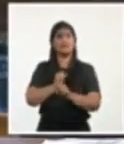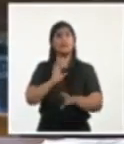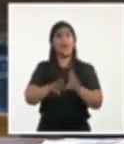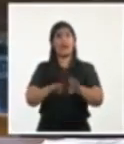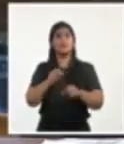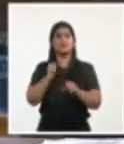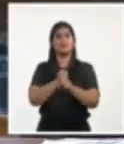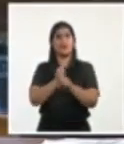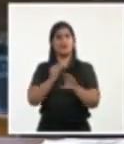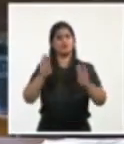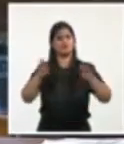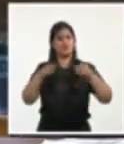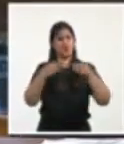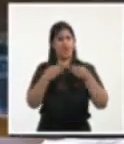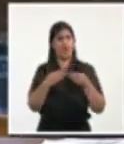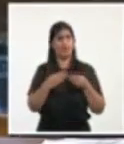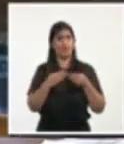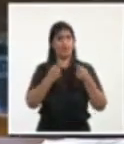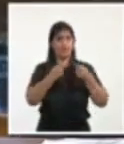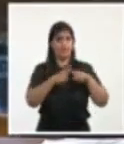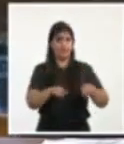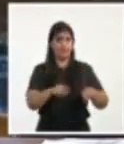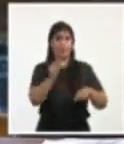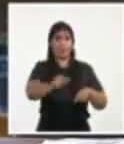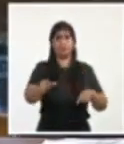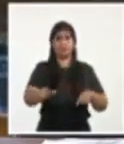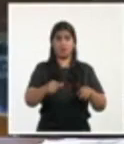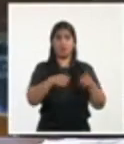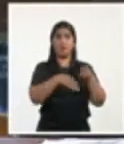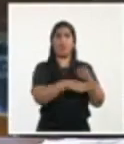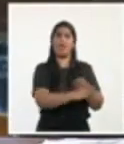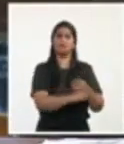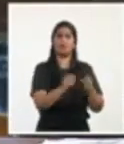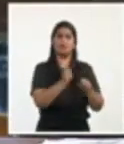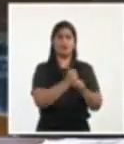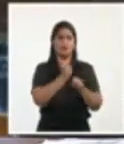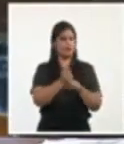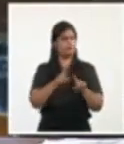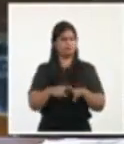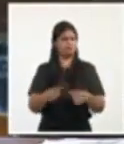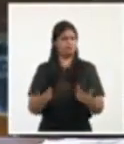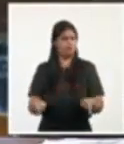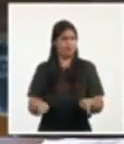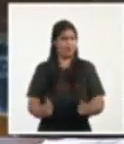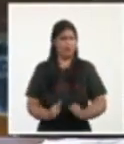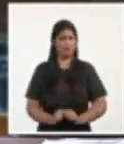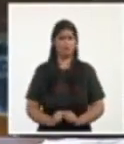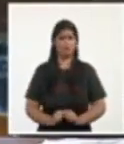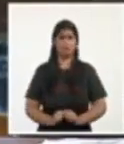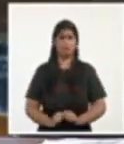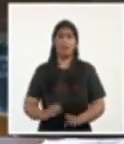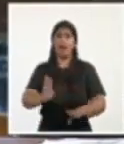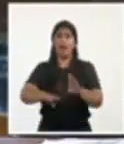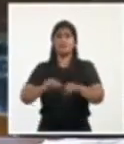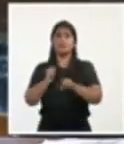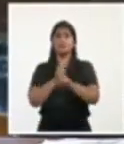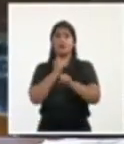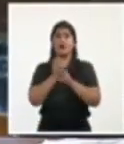persona. También ha habido fallas en la detección, nosotros lo hemos estado discutiendo en todos los territorios, en la detección oportuna de